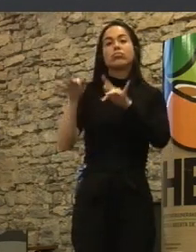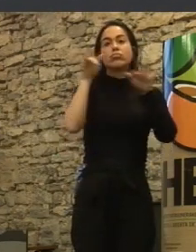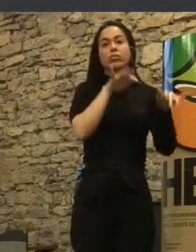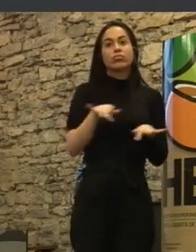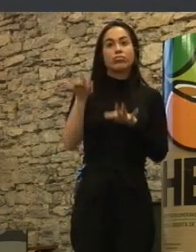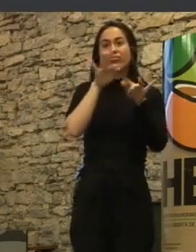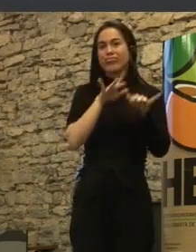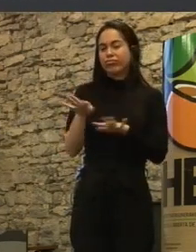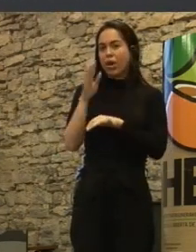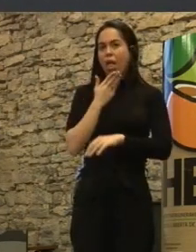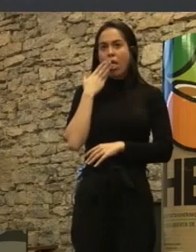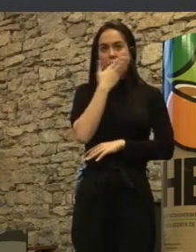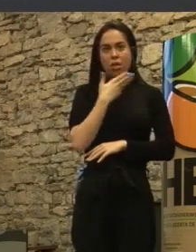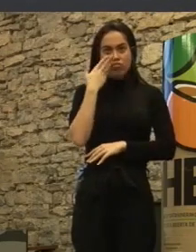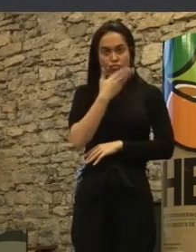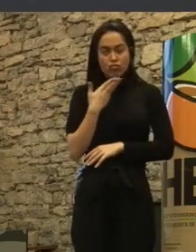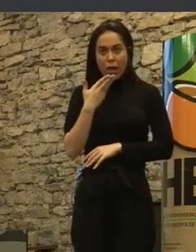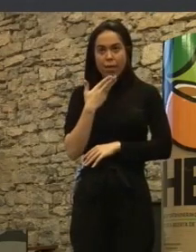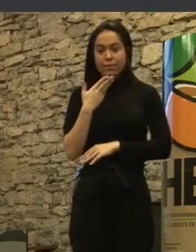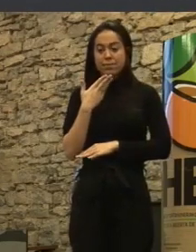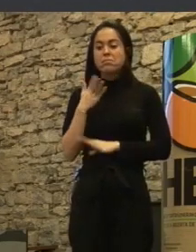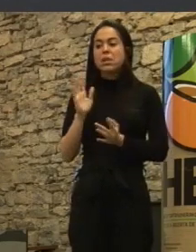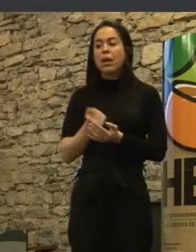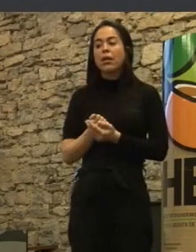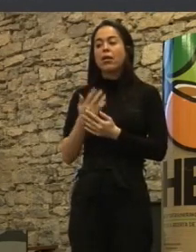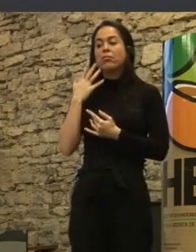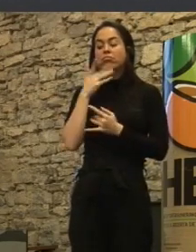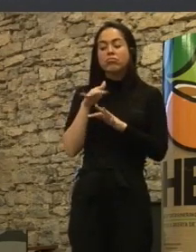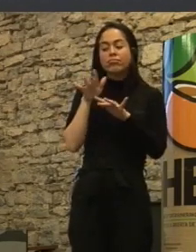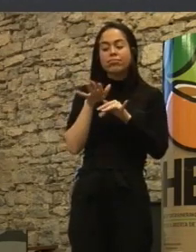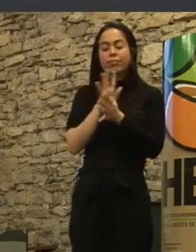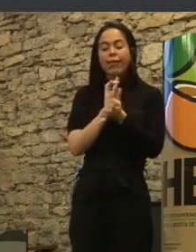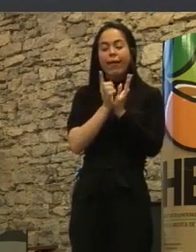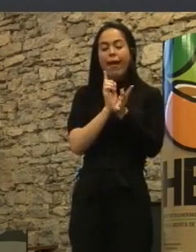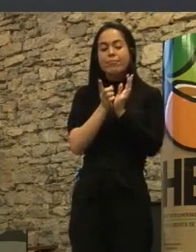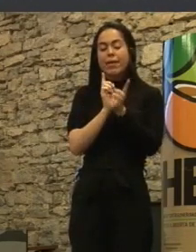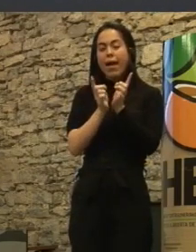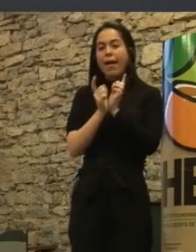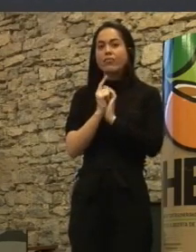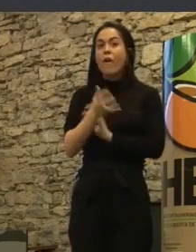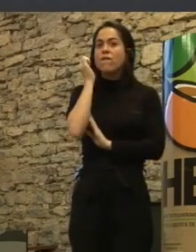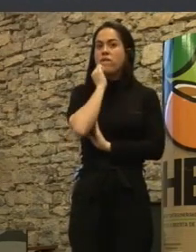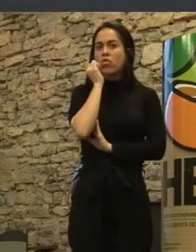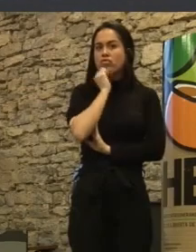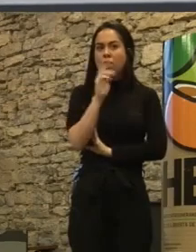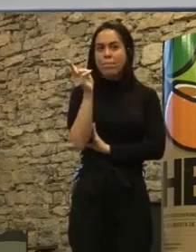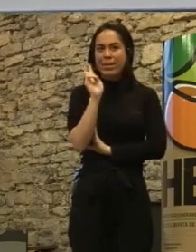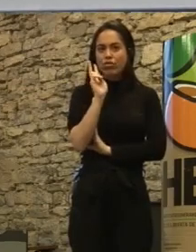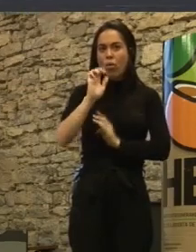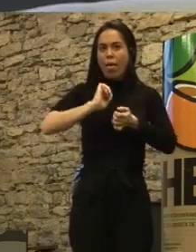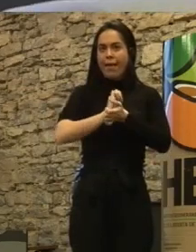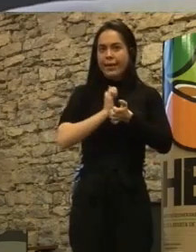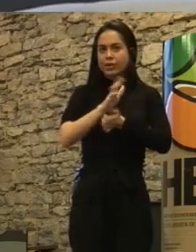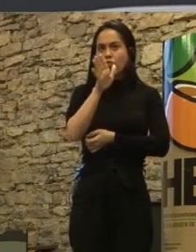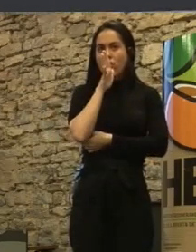entes públicos a hacer un switch a la hora de comprar fruta, verdura, queso, agua y todo lo